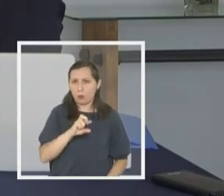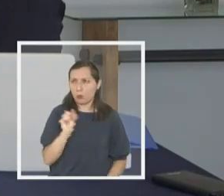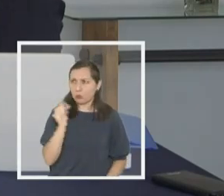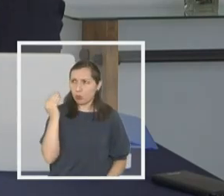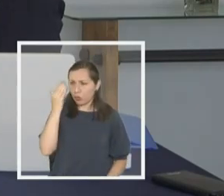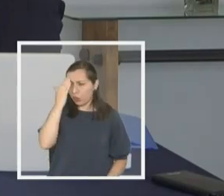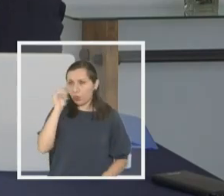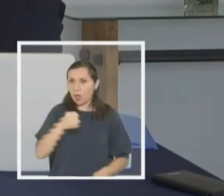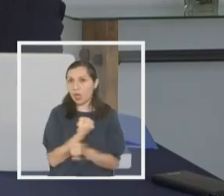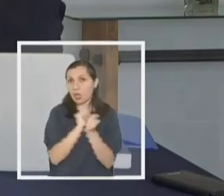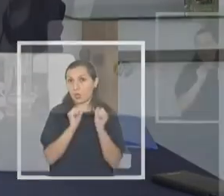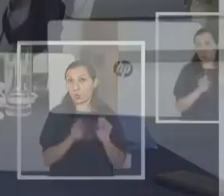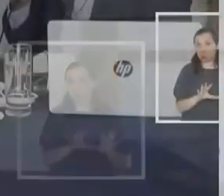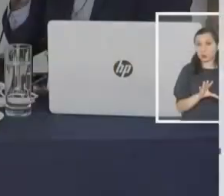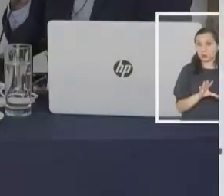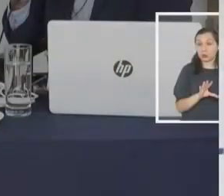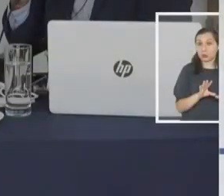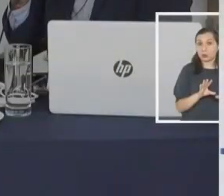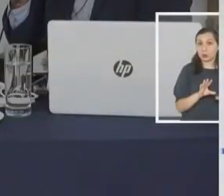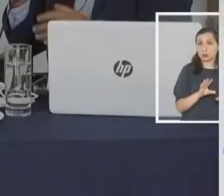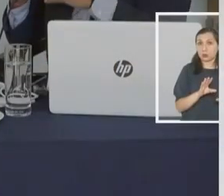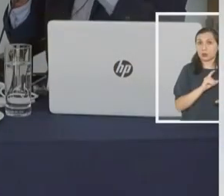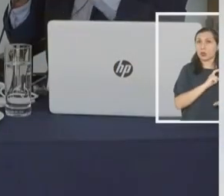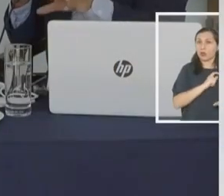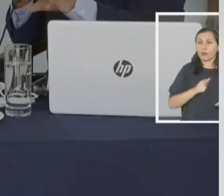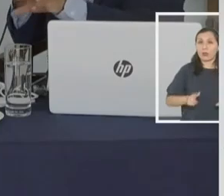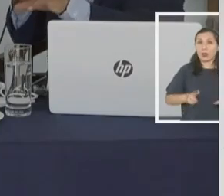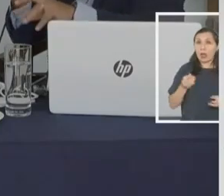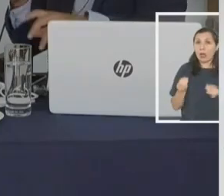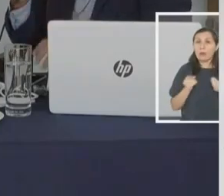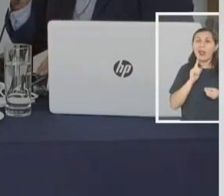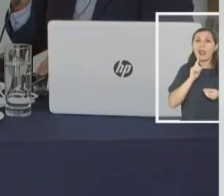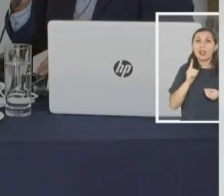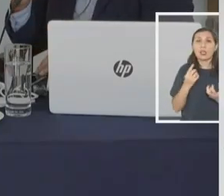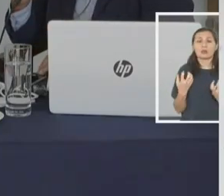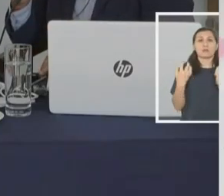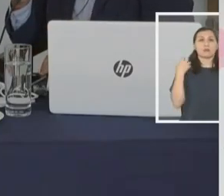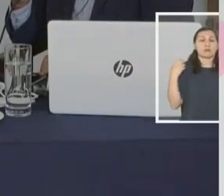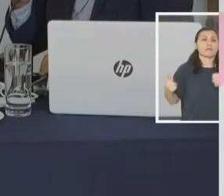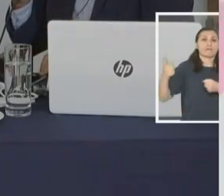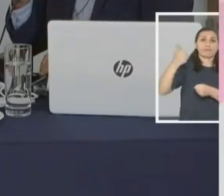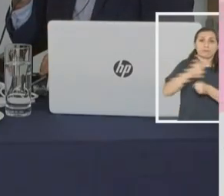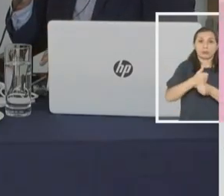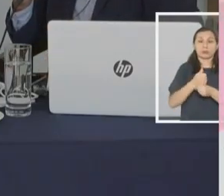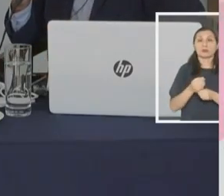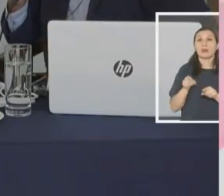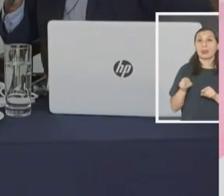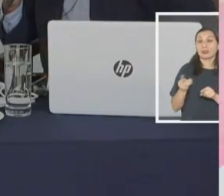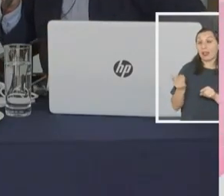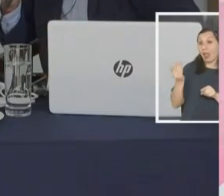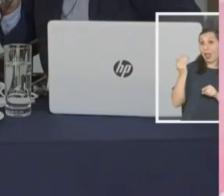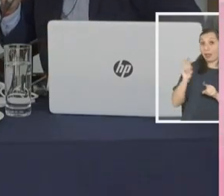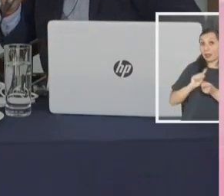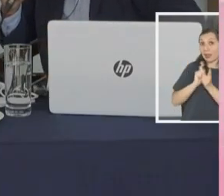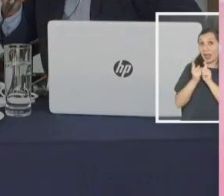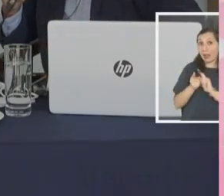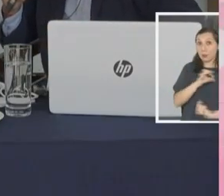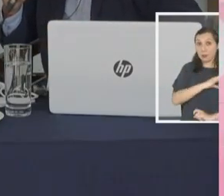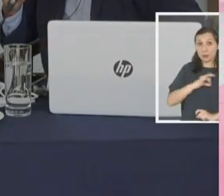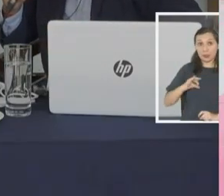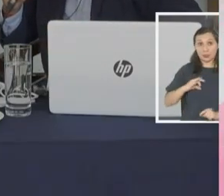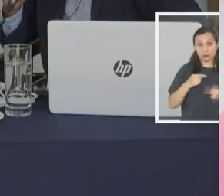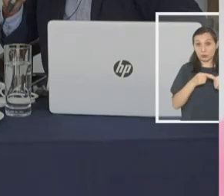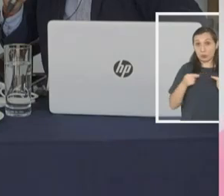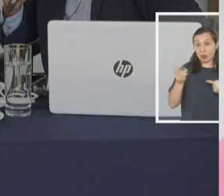la entrevista que está realizando el presidente Gabriel Boric en la radio Paulina de